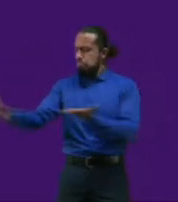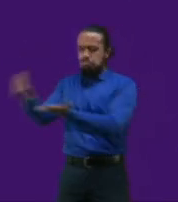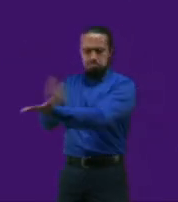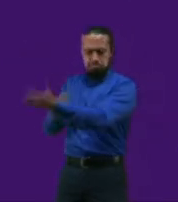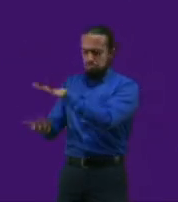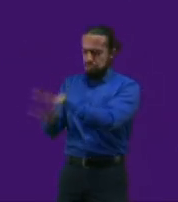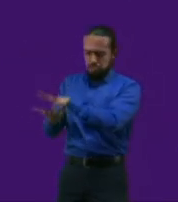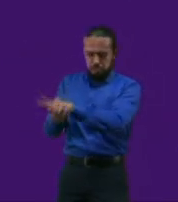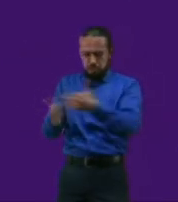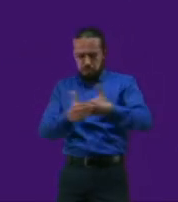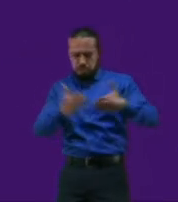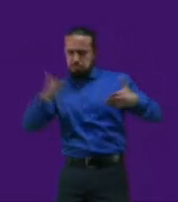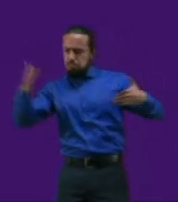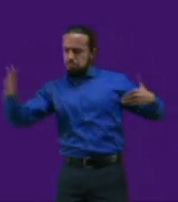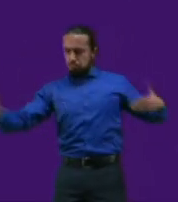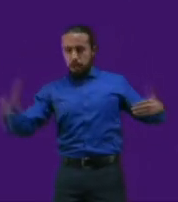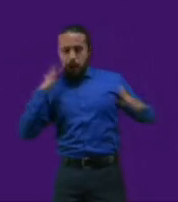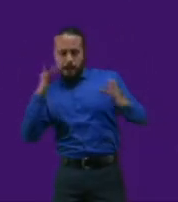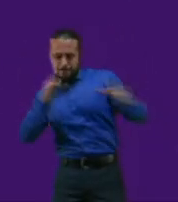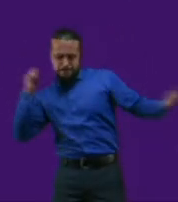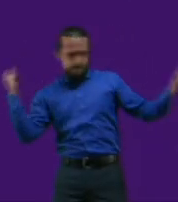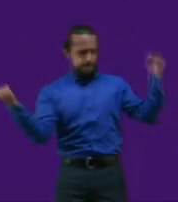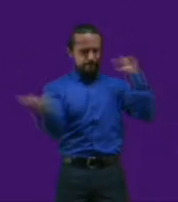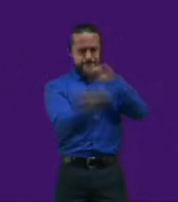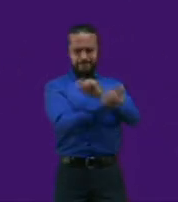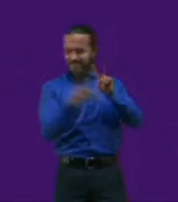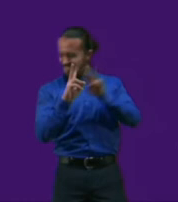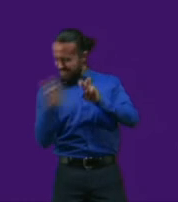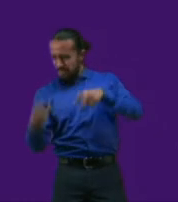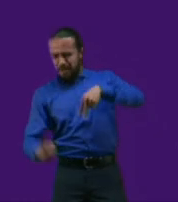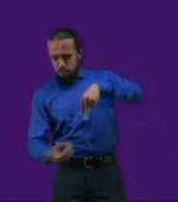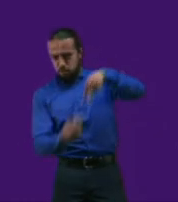completamente transformar pues las industrias, en este caso, digamos, la educación.